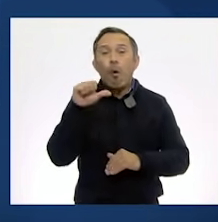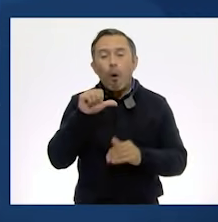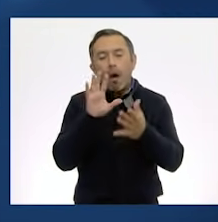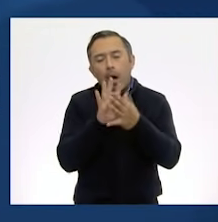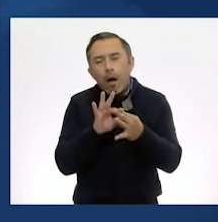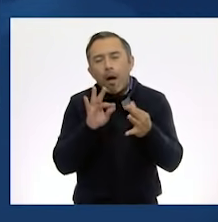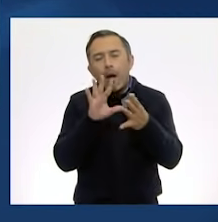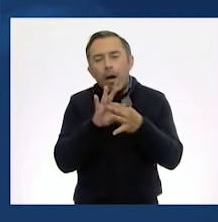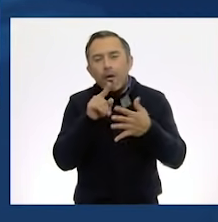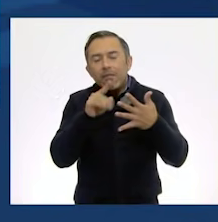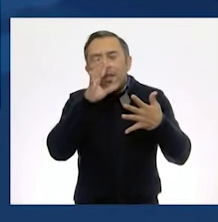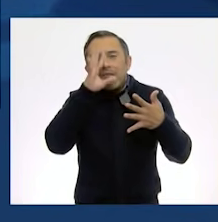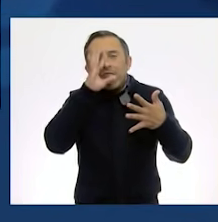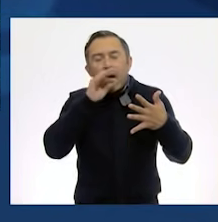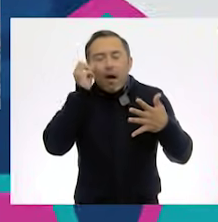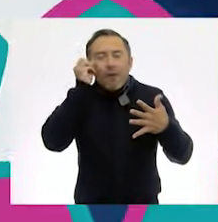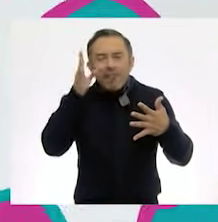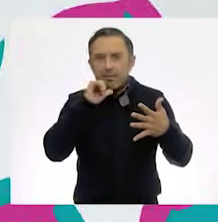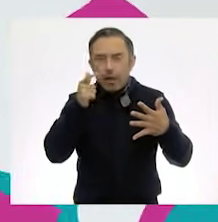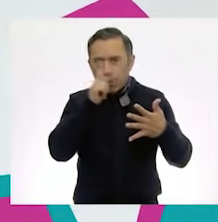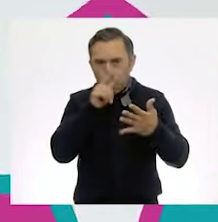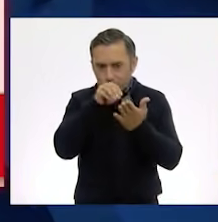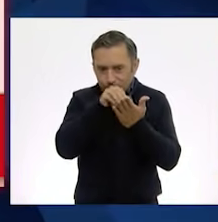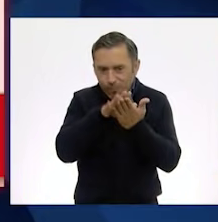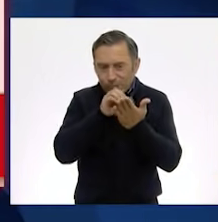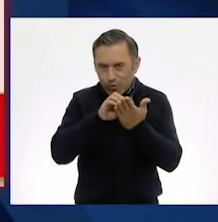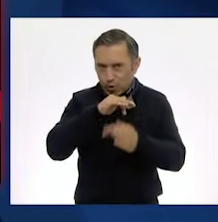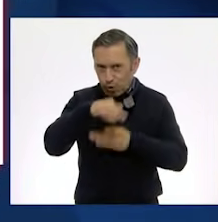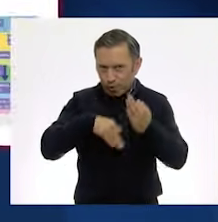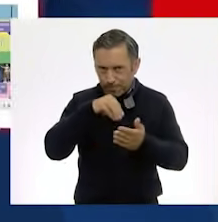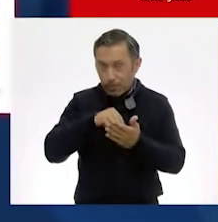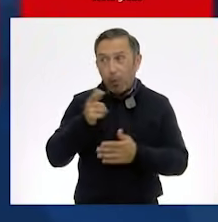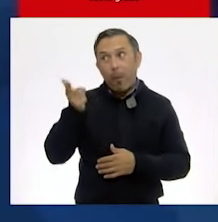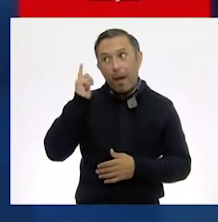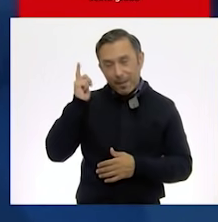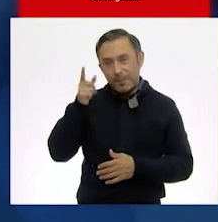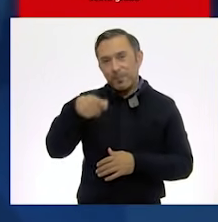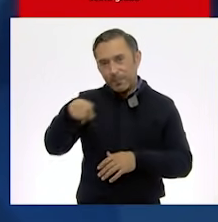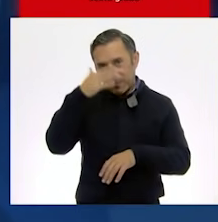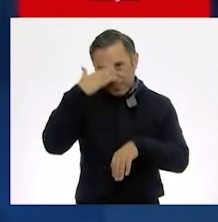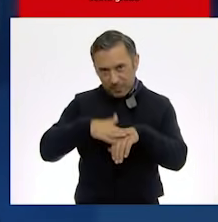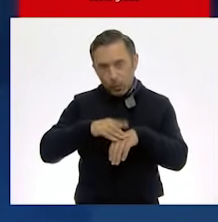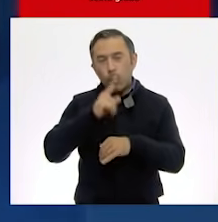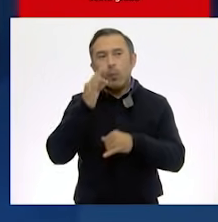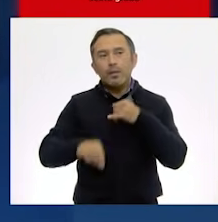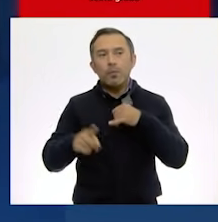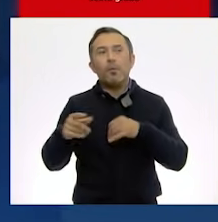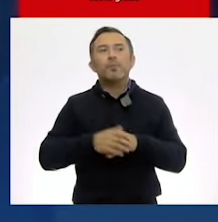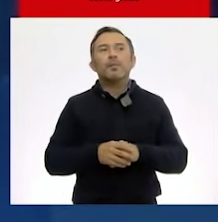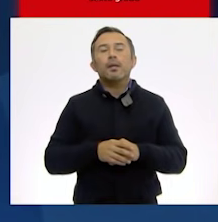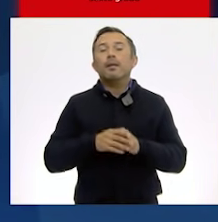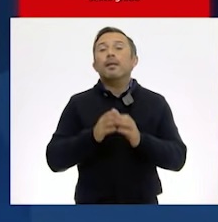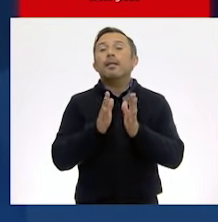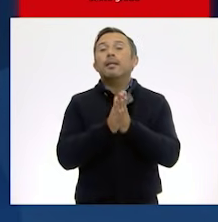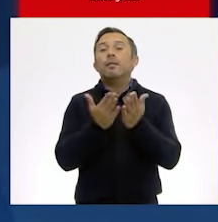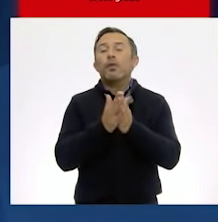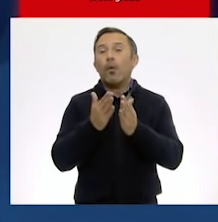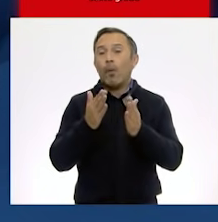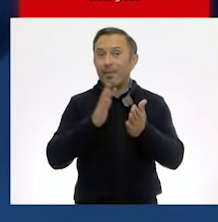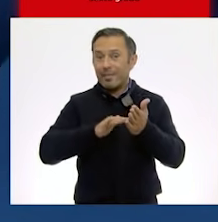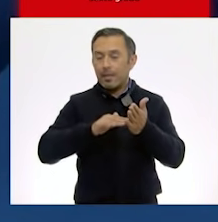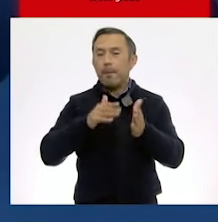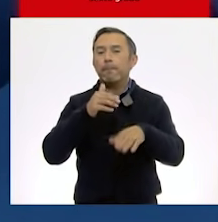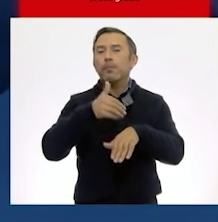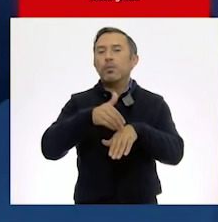hoy. Esperemos que no, María. Por último, lean el mapa Civilizaciones Agrícolas en la página 36 del libro de texto